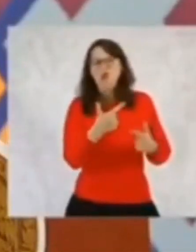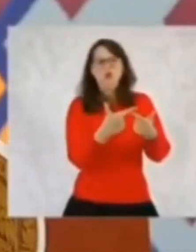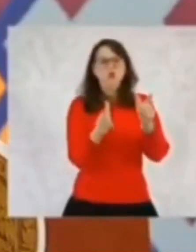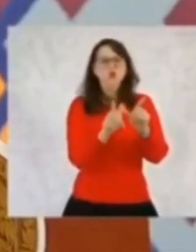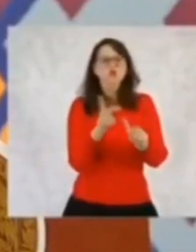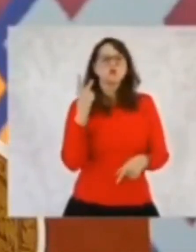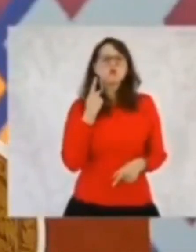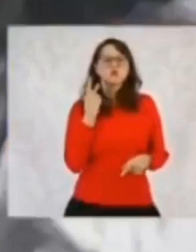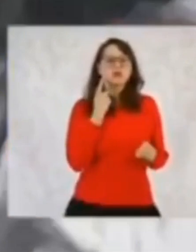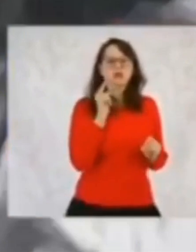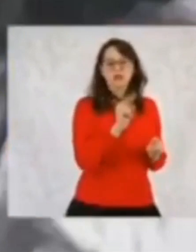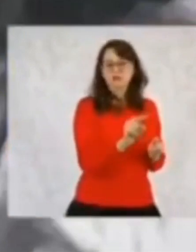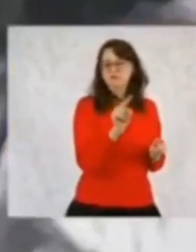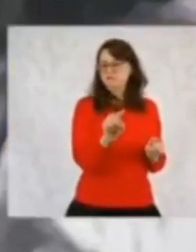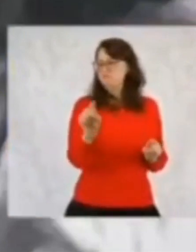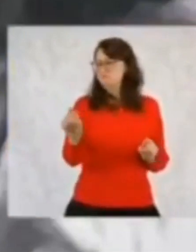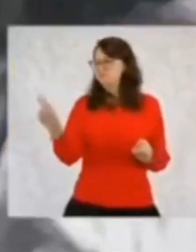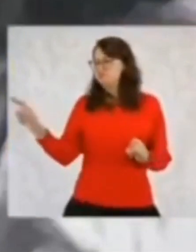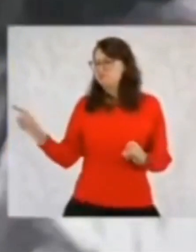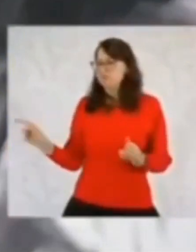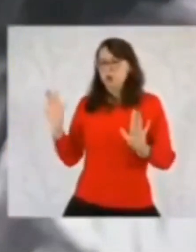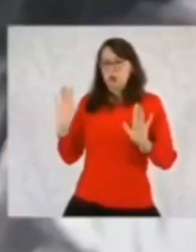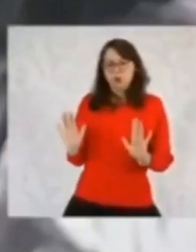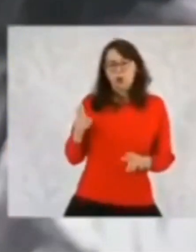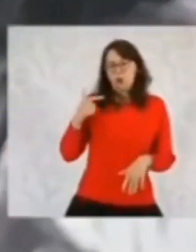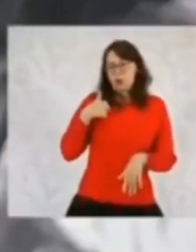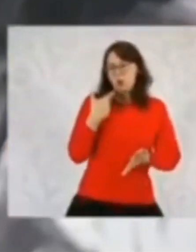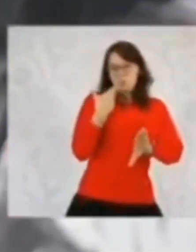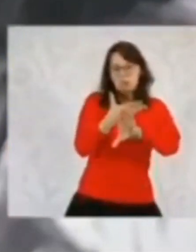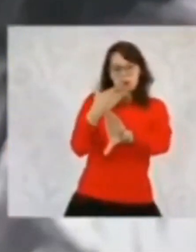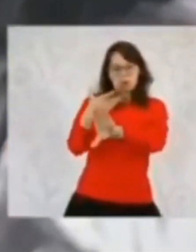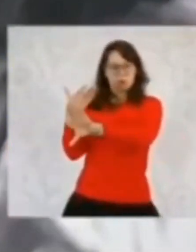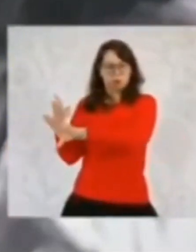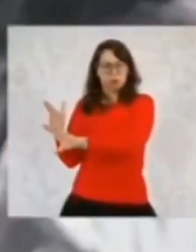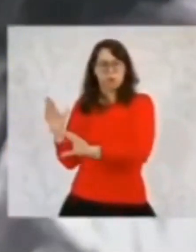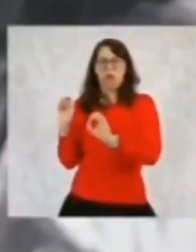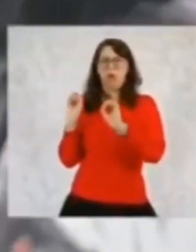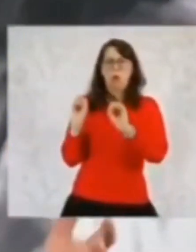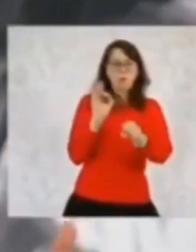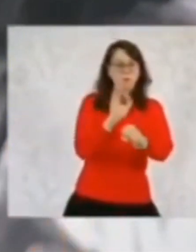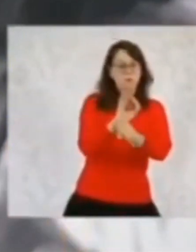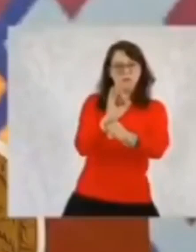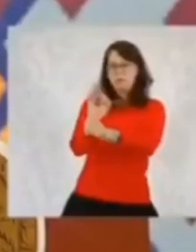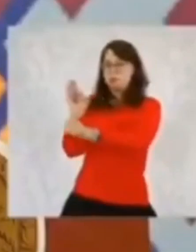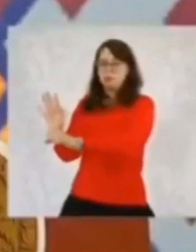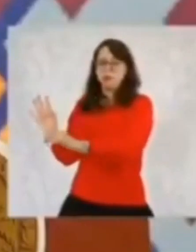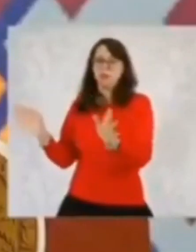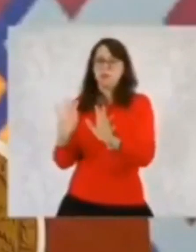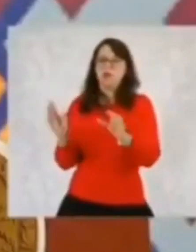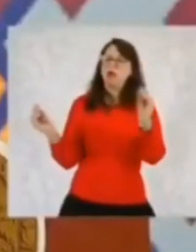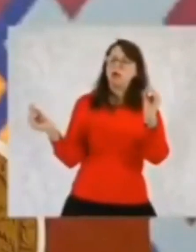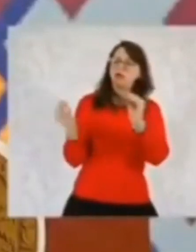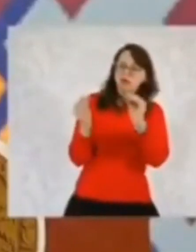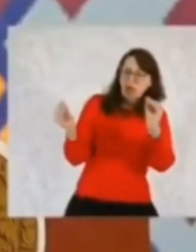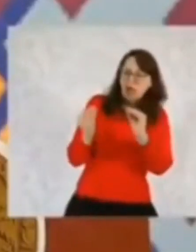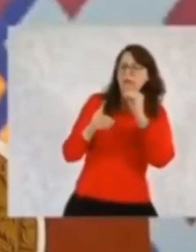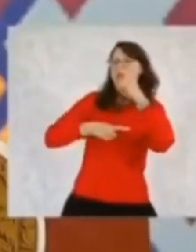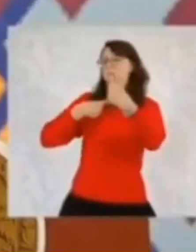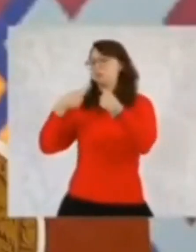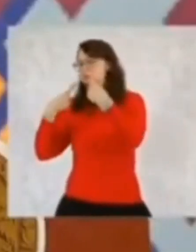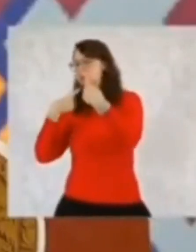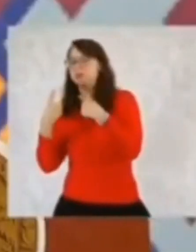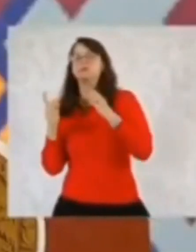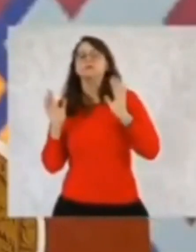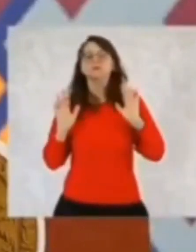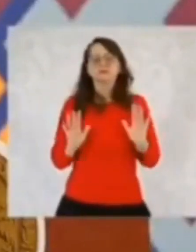criticamos cuando hay posiciones en contra nuestra y hay un debate. no criticamos, hay debate.